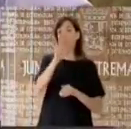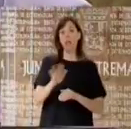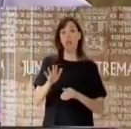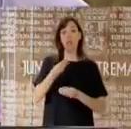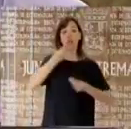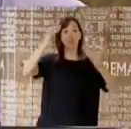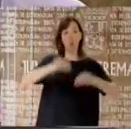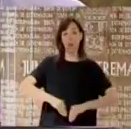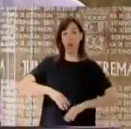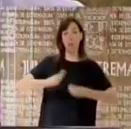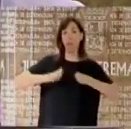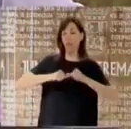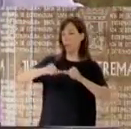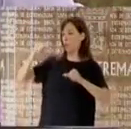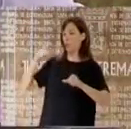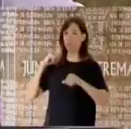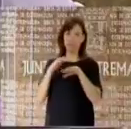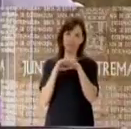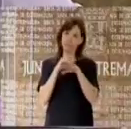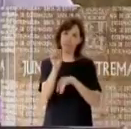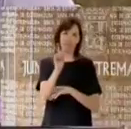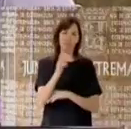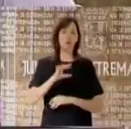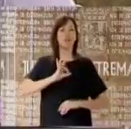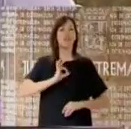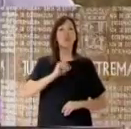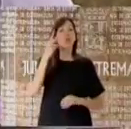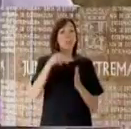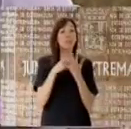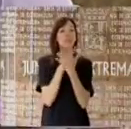y, perdón, las primeras empiezan el 1 de enero del 2016.